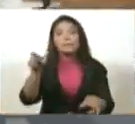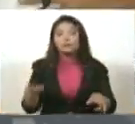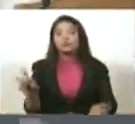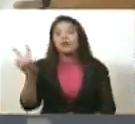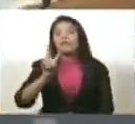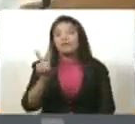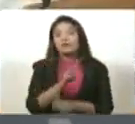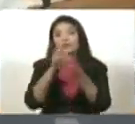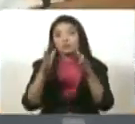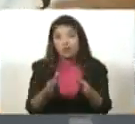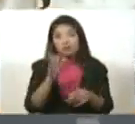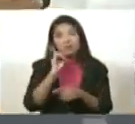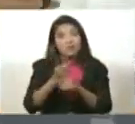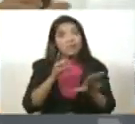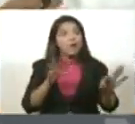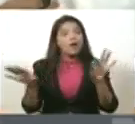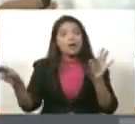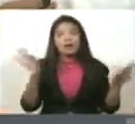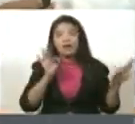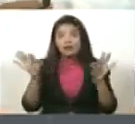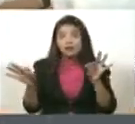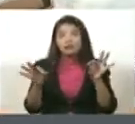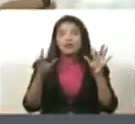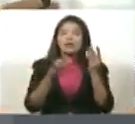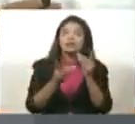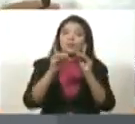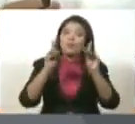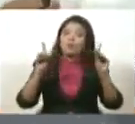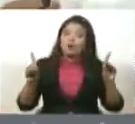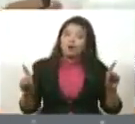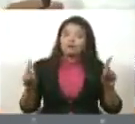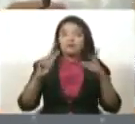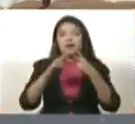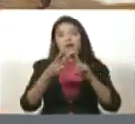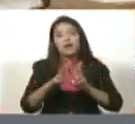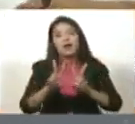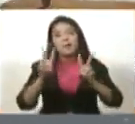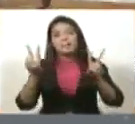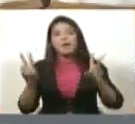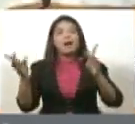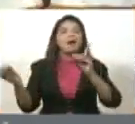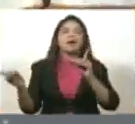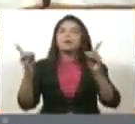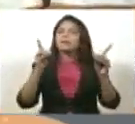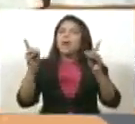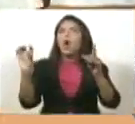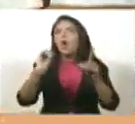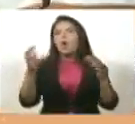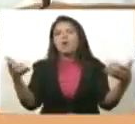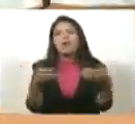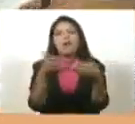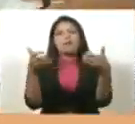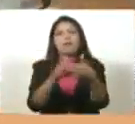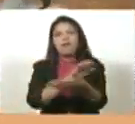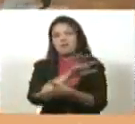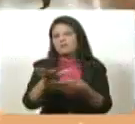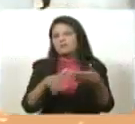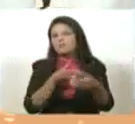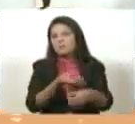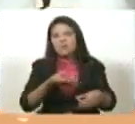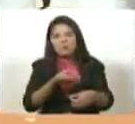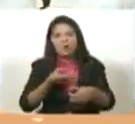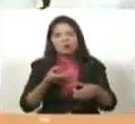venezolanos vamos a elegir entre la democracia, entre la paz, entre el diálogo o la guerra, la violencia, la